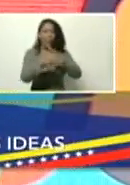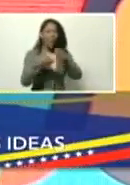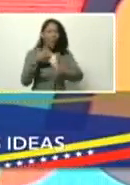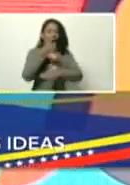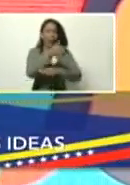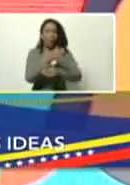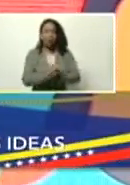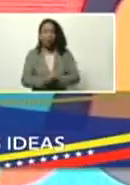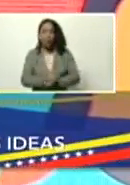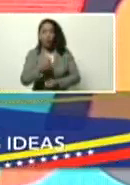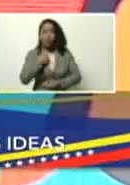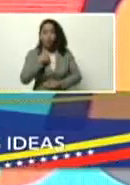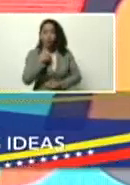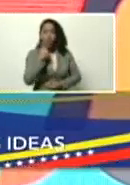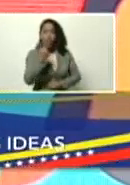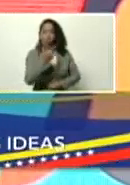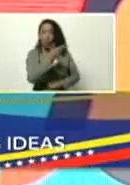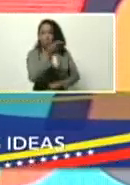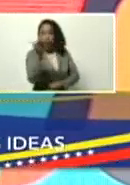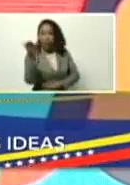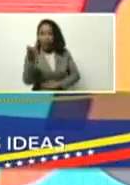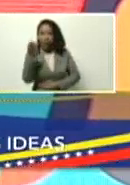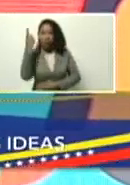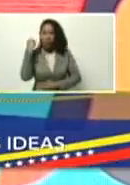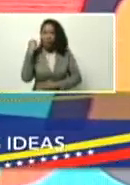ustedes, ayer